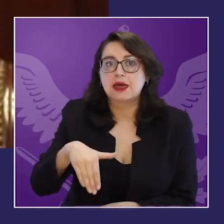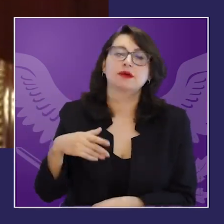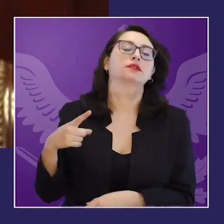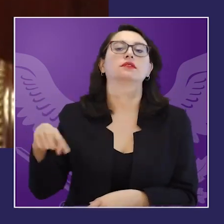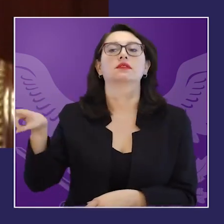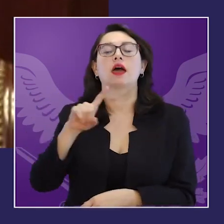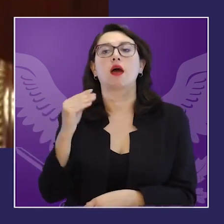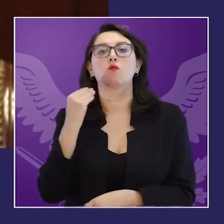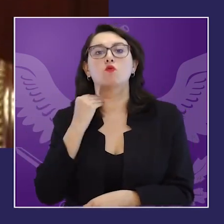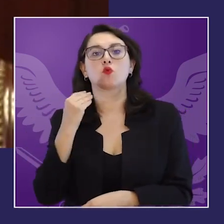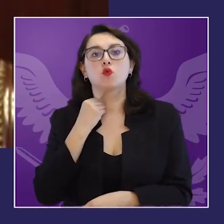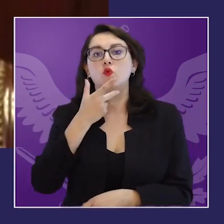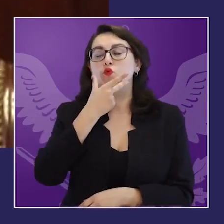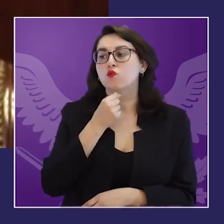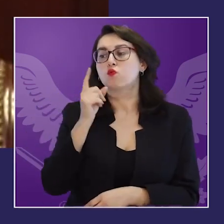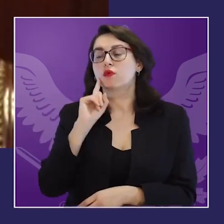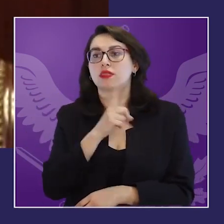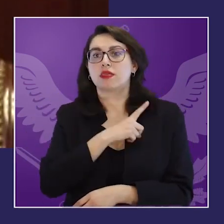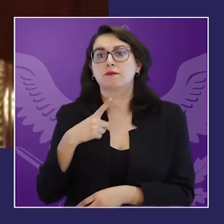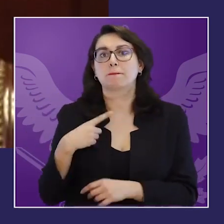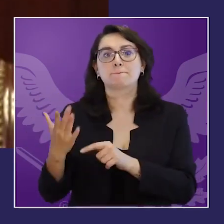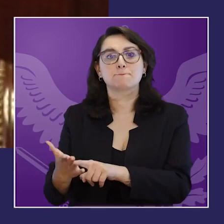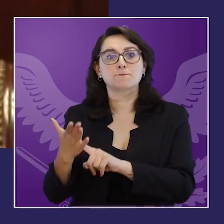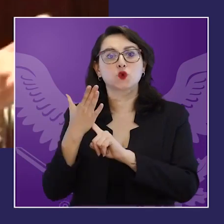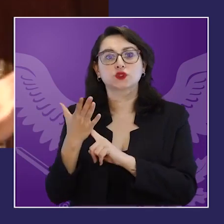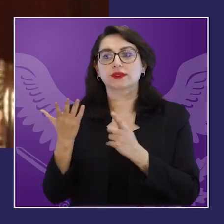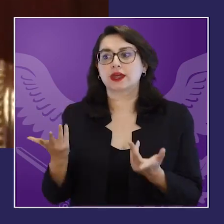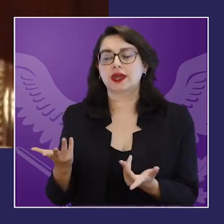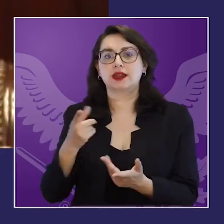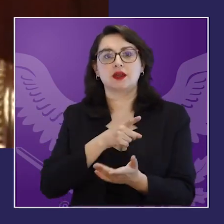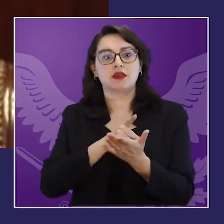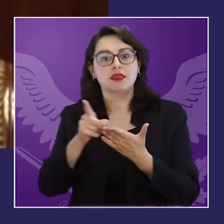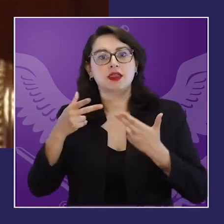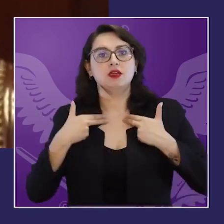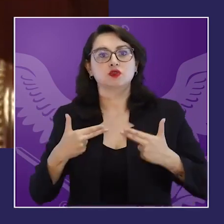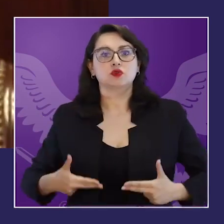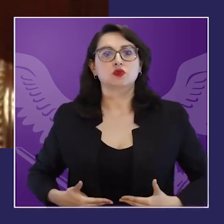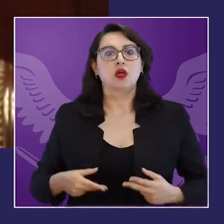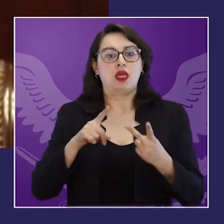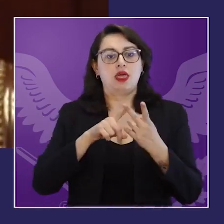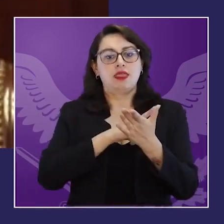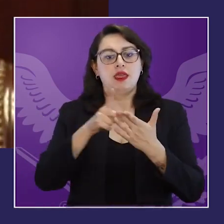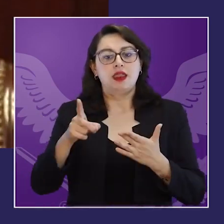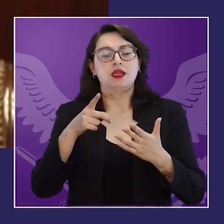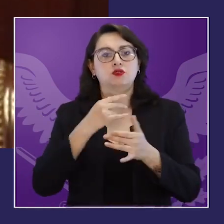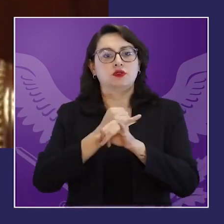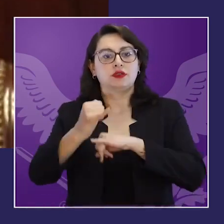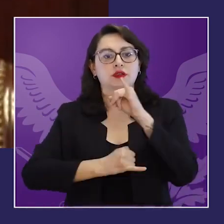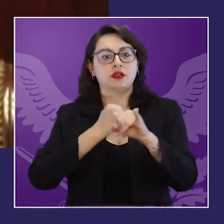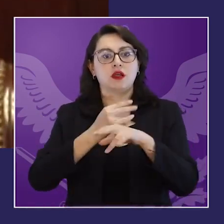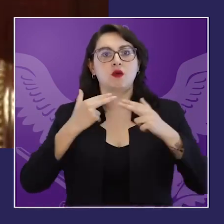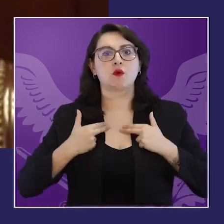sobrecapacitado. Se pide tener la prueba, son abogados y abogadas, de estar formado